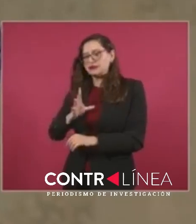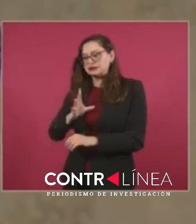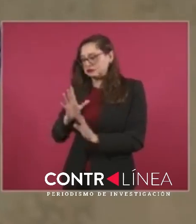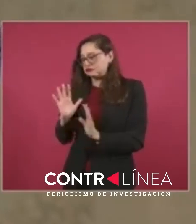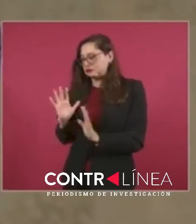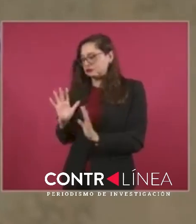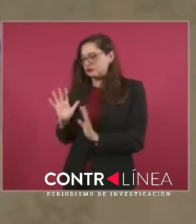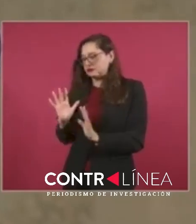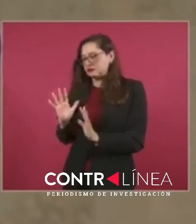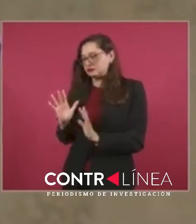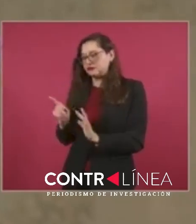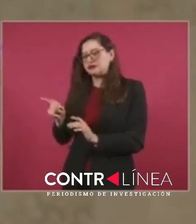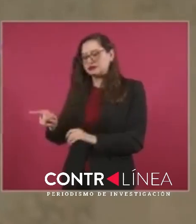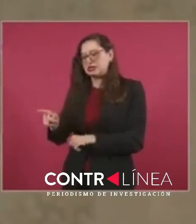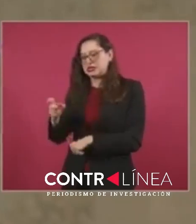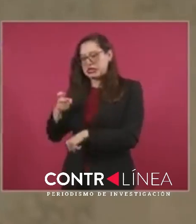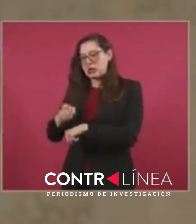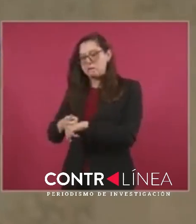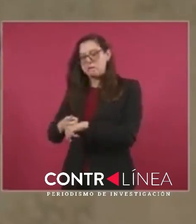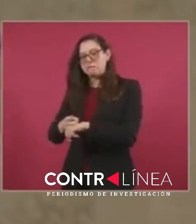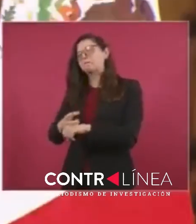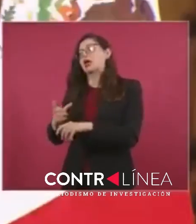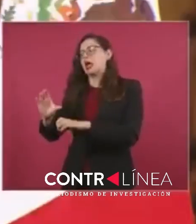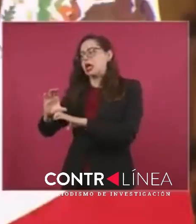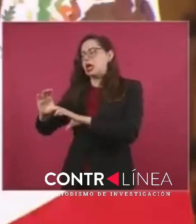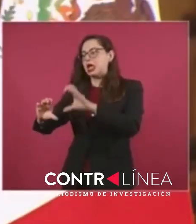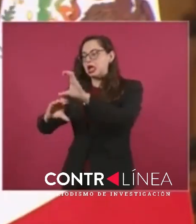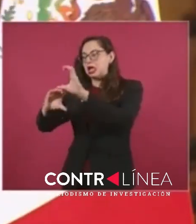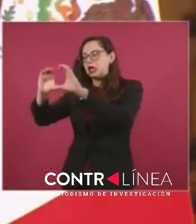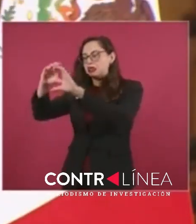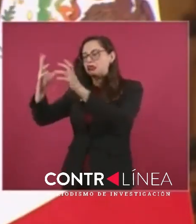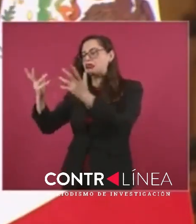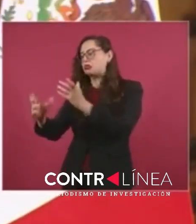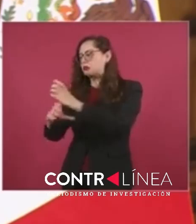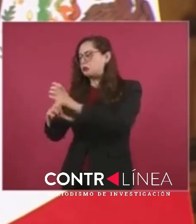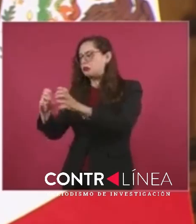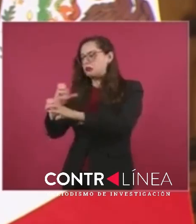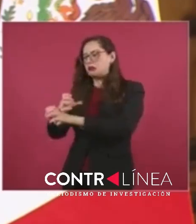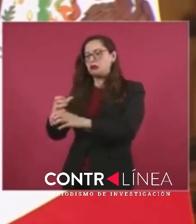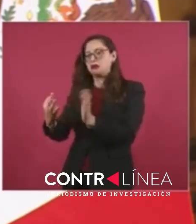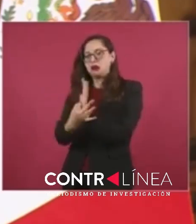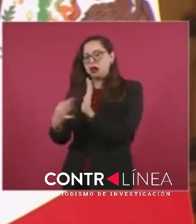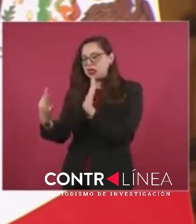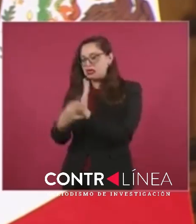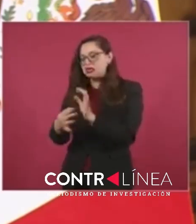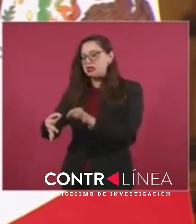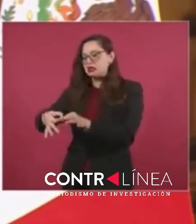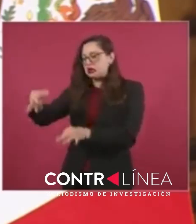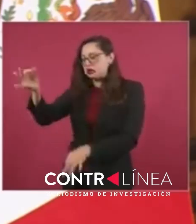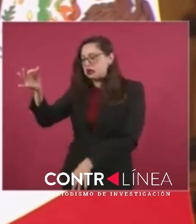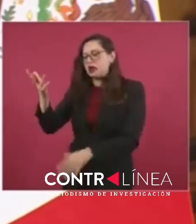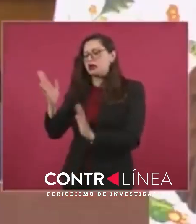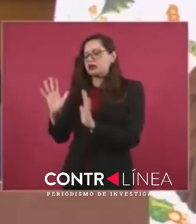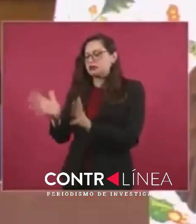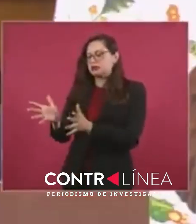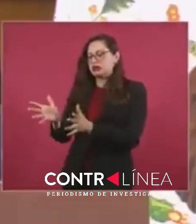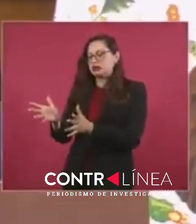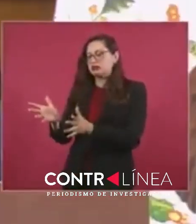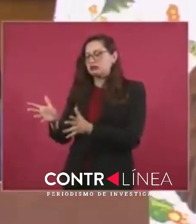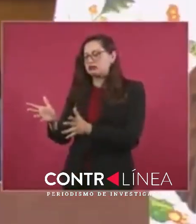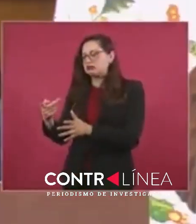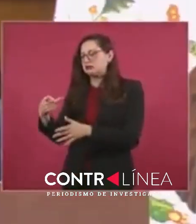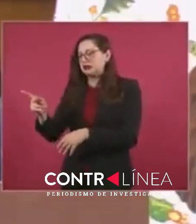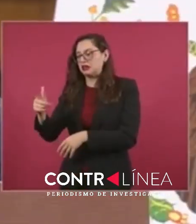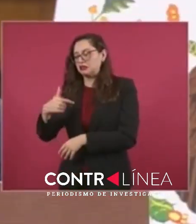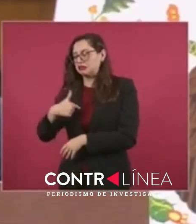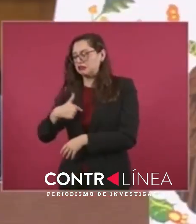no el cemento, sino se tiene el bloc, se tiene la varilla, pero ya se tiene uno que ir,